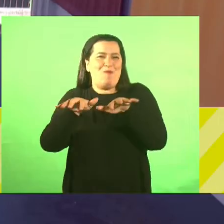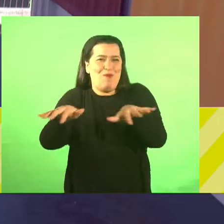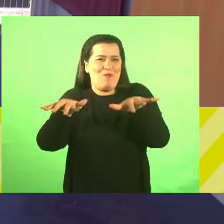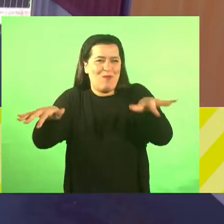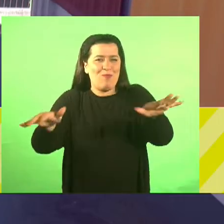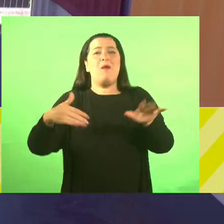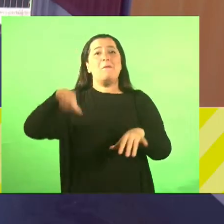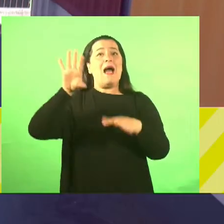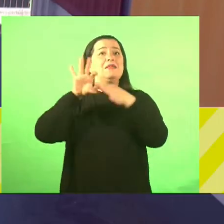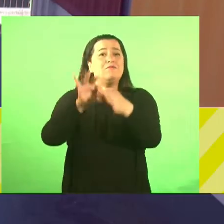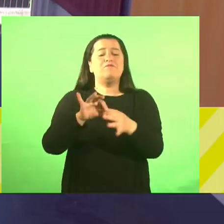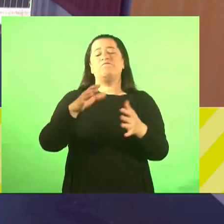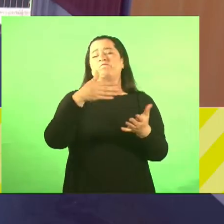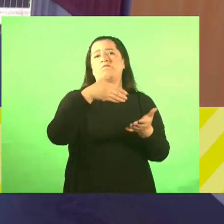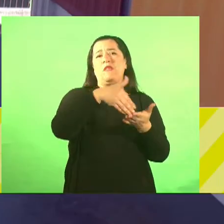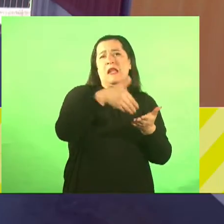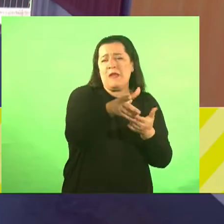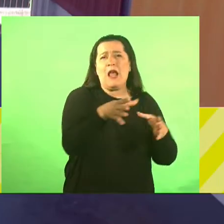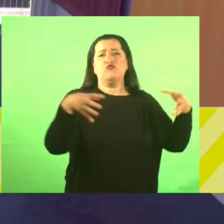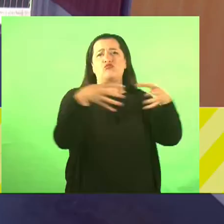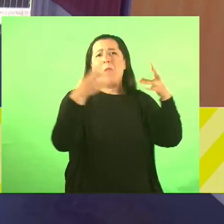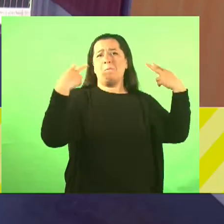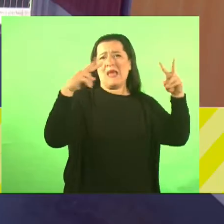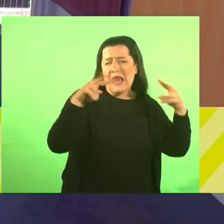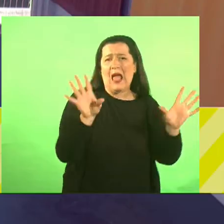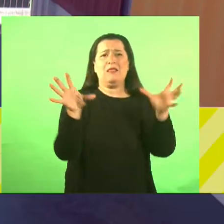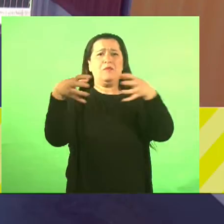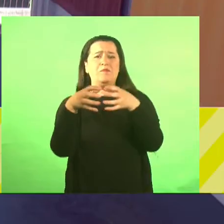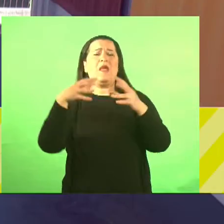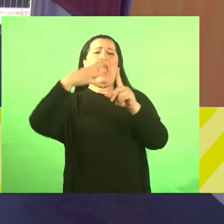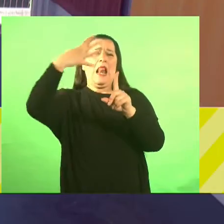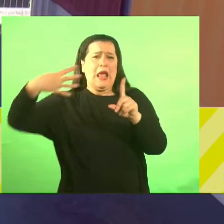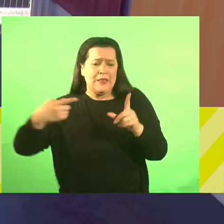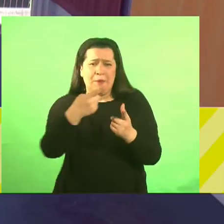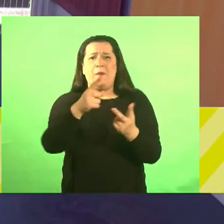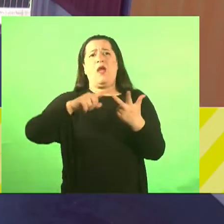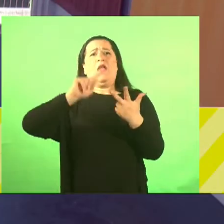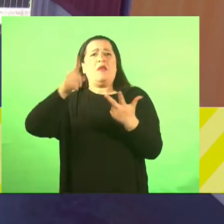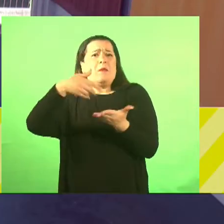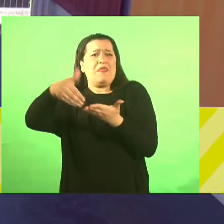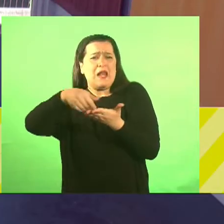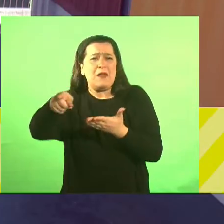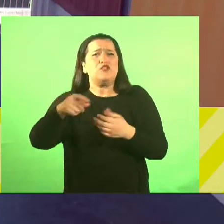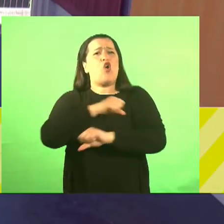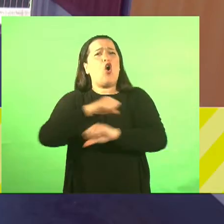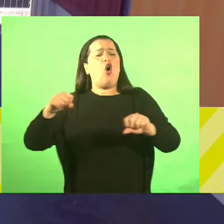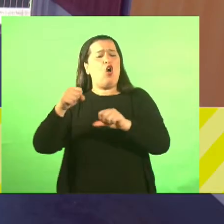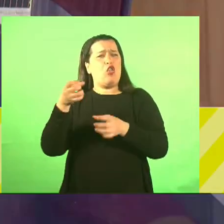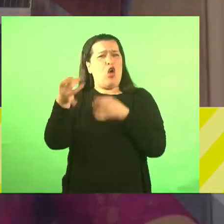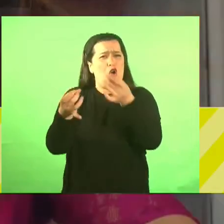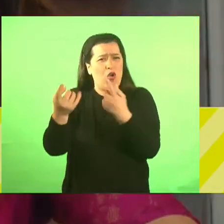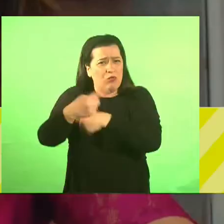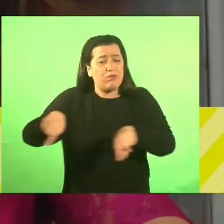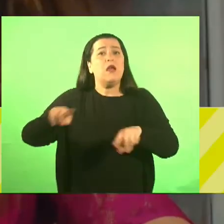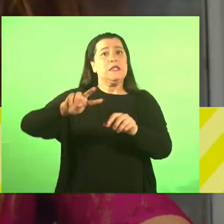la discriminación hacia la población migrante, la discriminación hacia el colectivo LGTBIQ+, la discriminación por gordofobia, que es la segunda causa